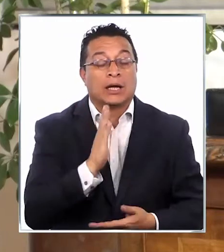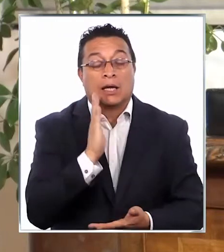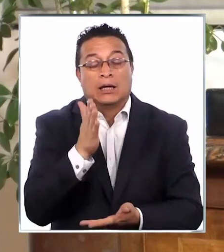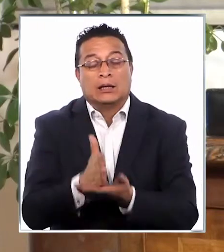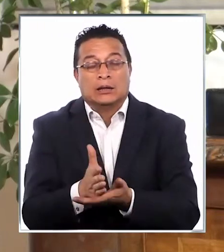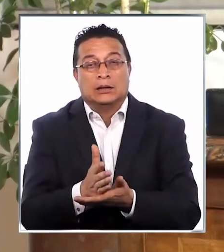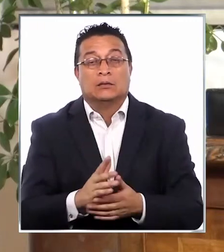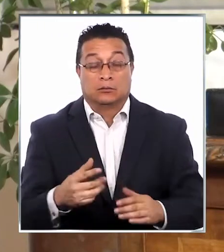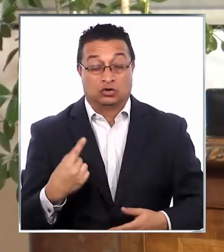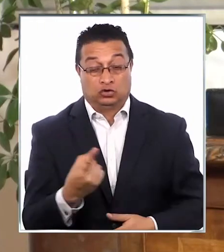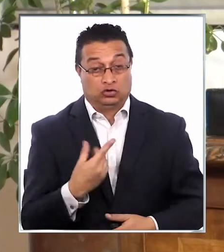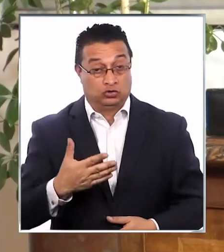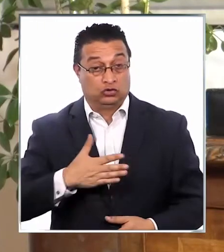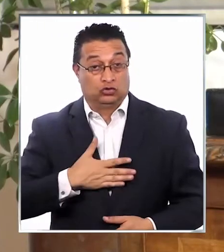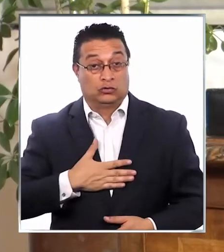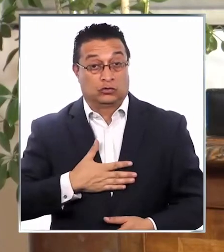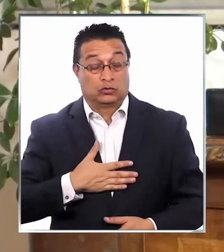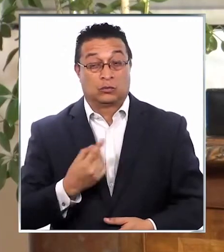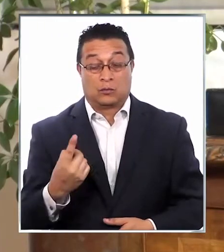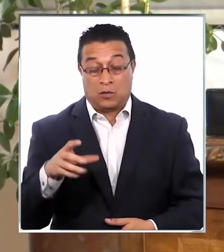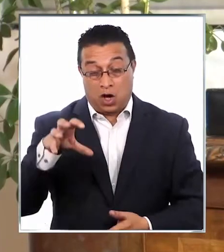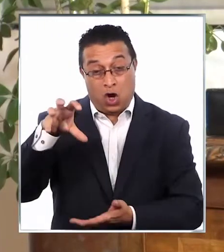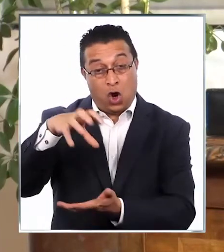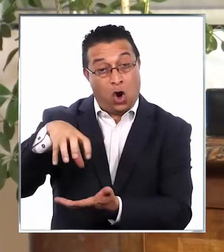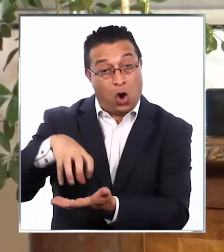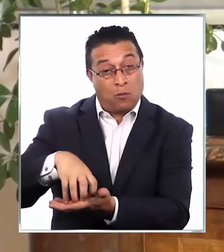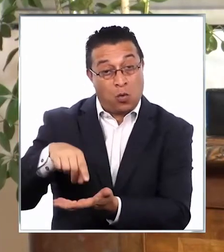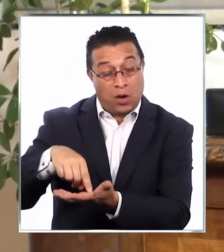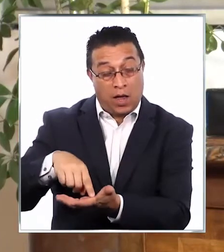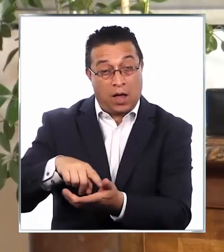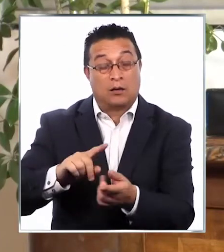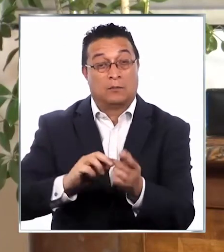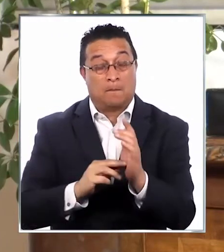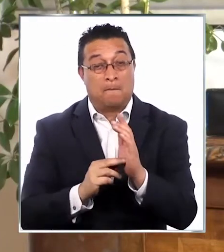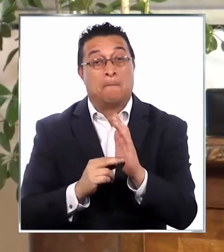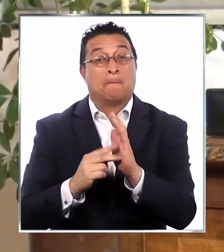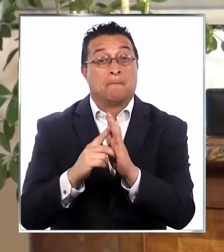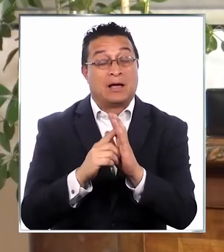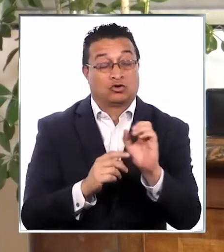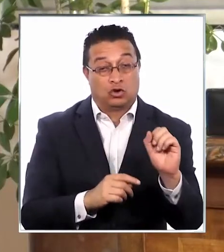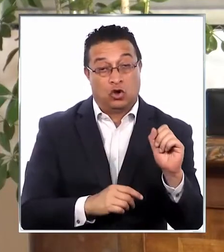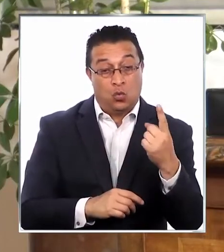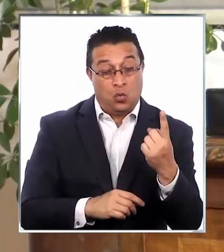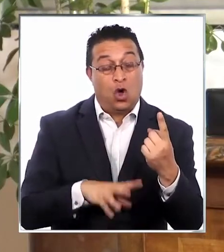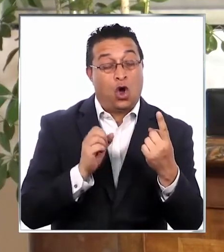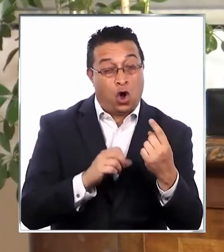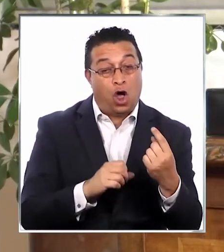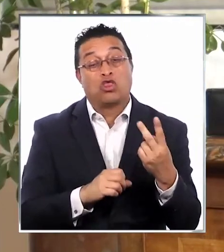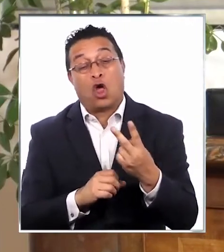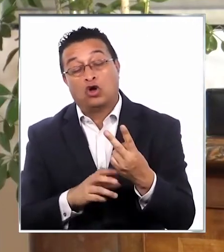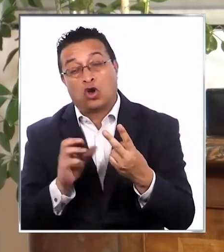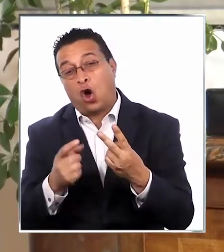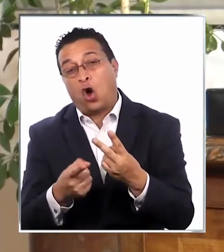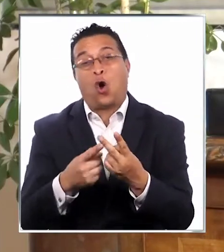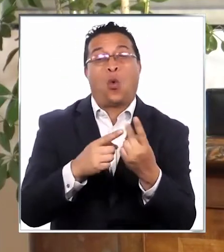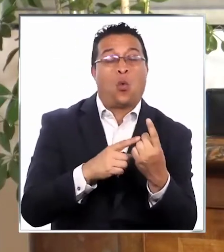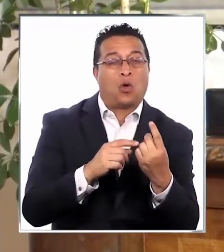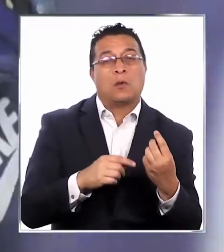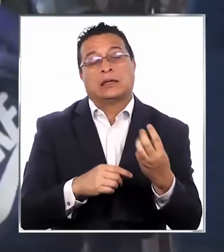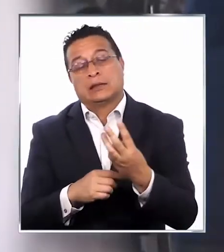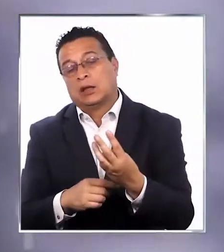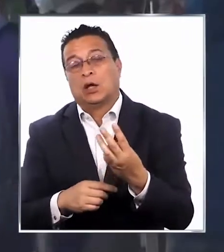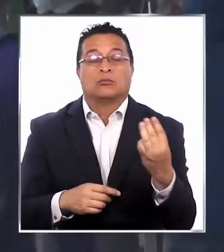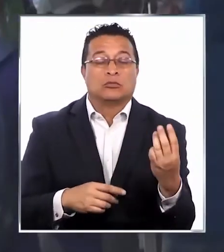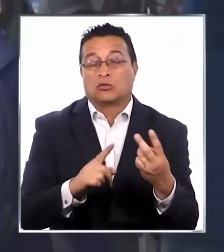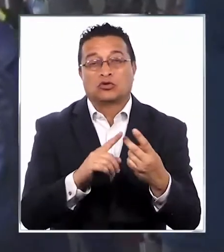se toman esas medidas. Nosotros, para que una comuna pase a cuarentena o avance o retroceda en el paso a